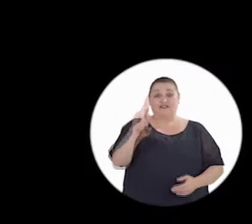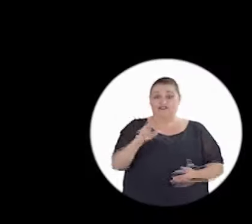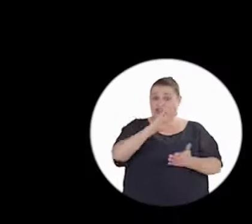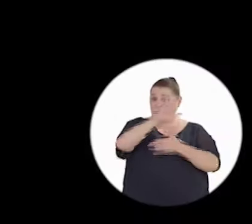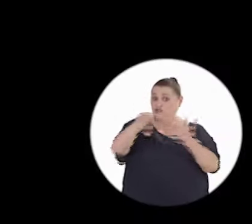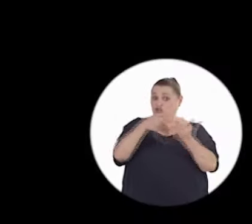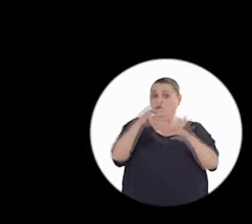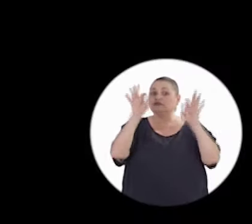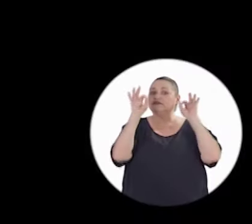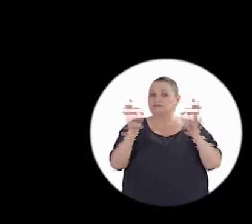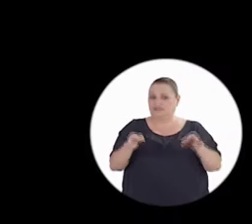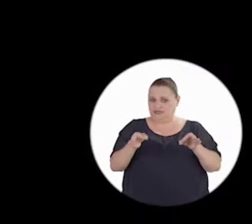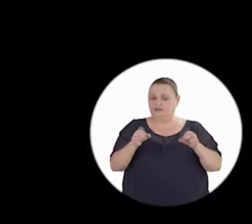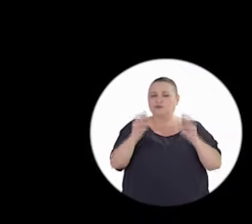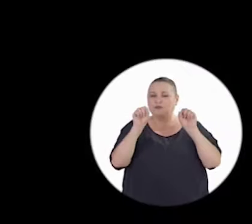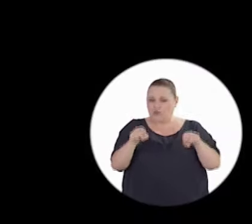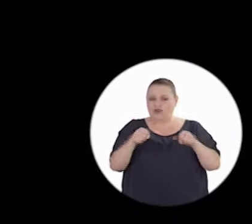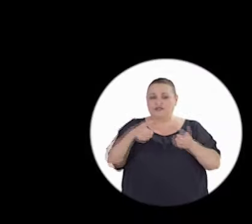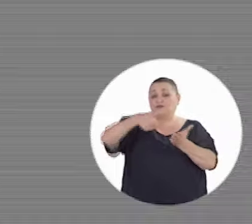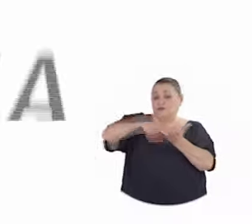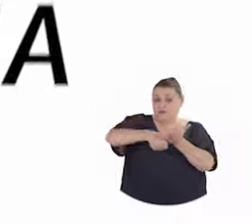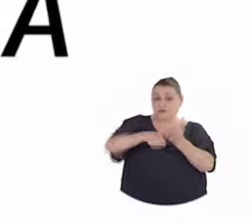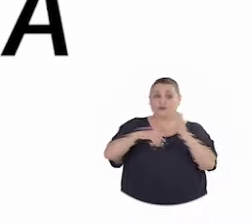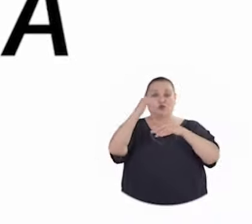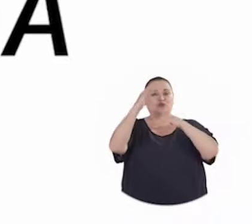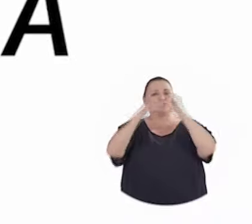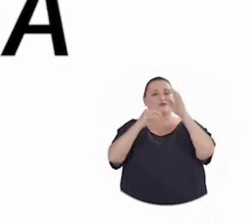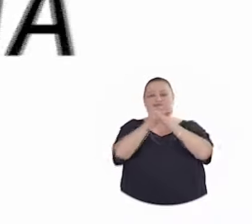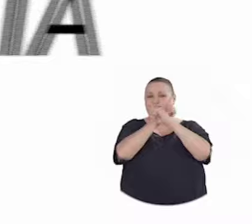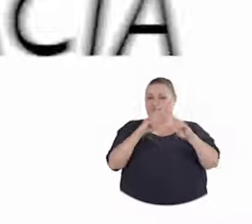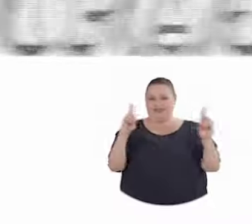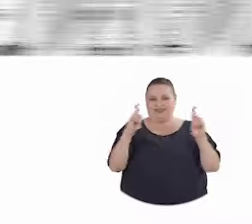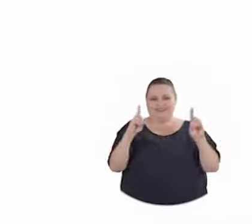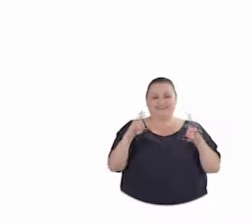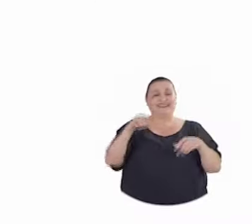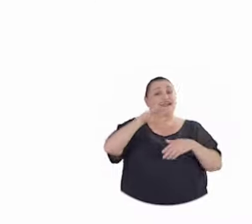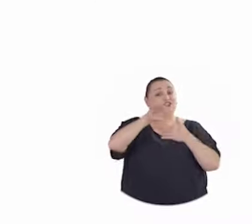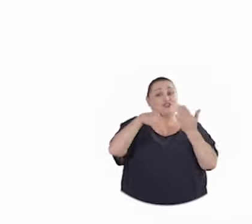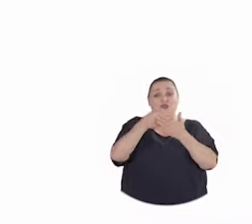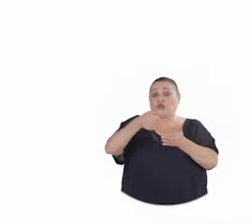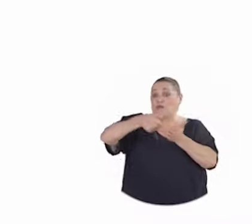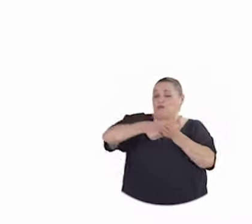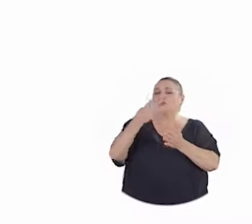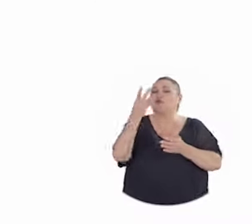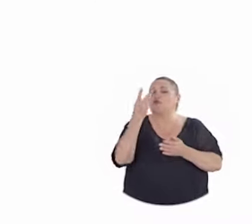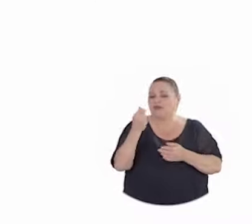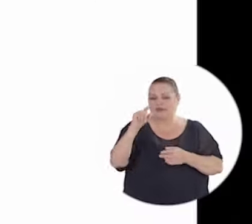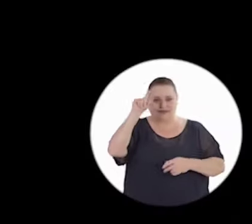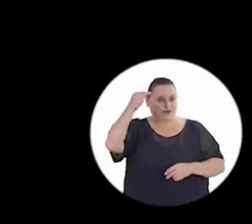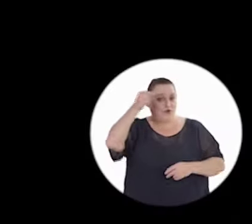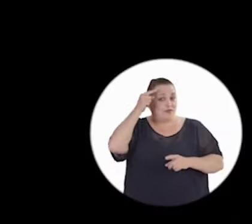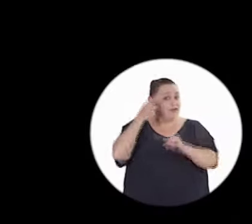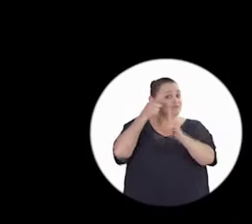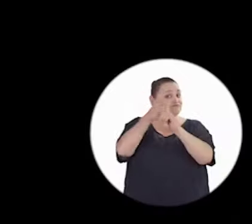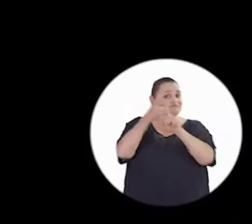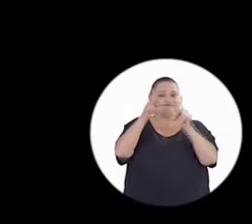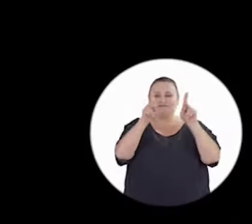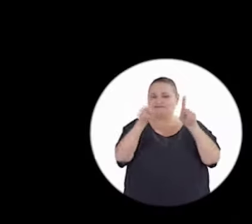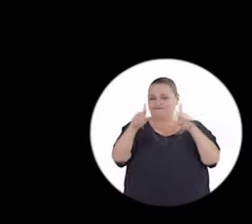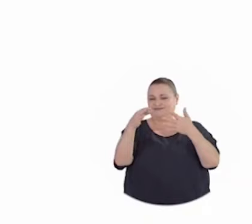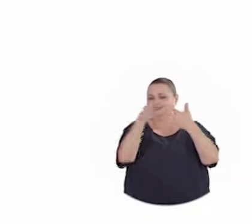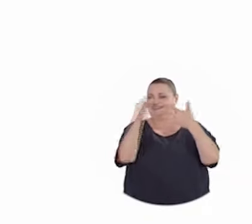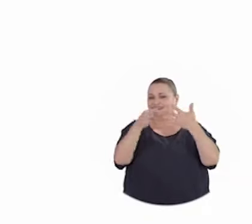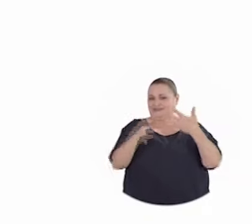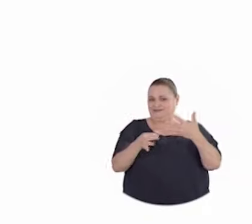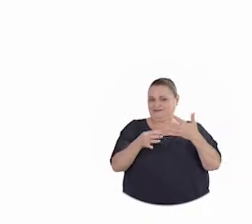Rica entre todos decidimos. Por eso cuando votamos construimos democracia. Aquí cada voto cuenta y al gobierno llegarán las personas